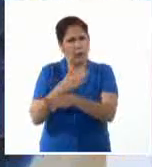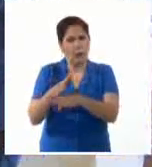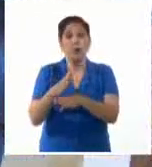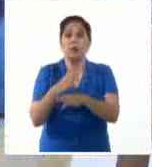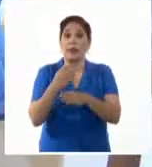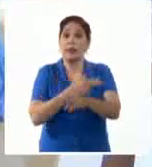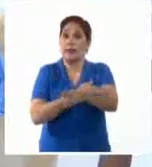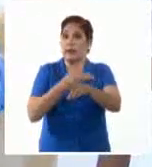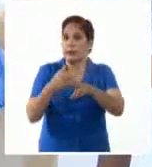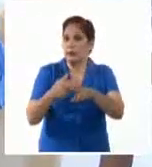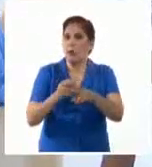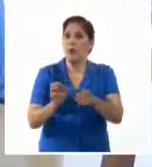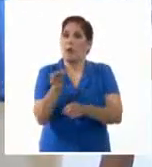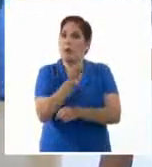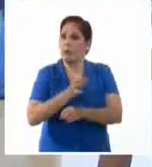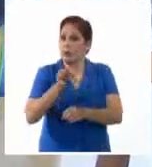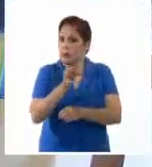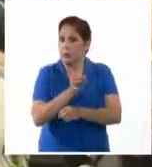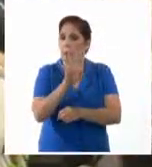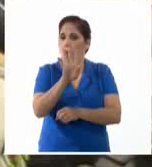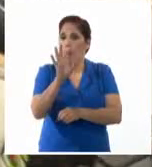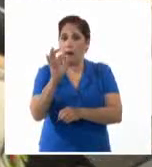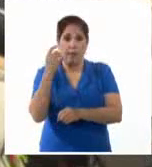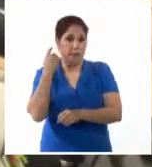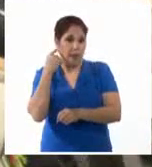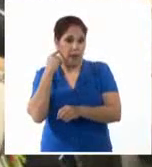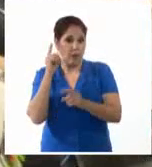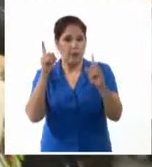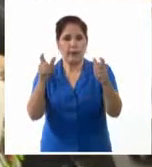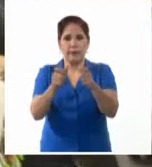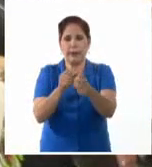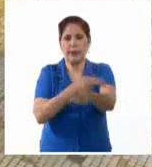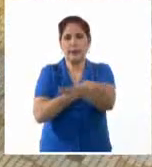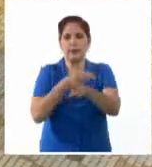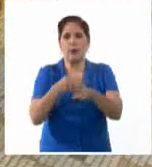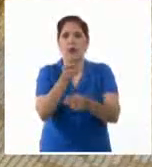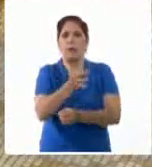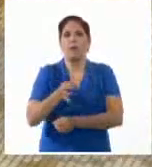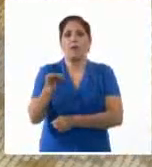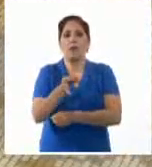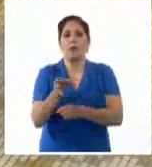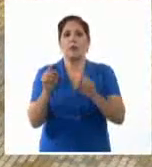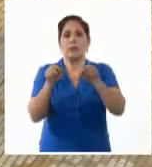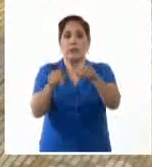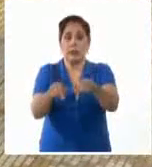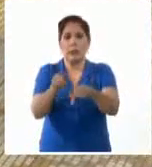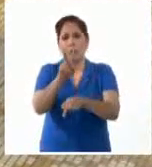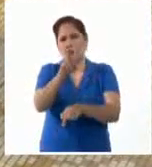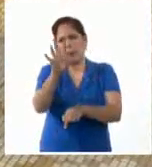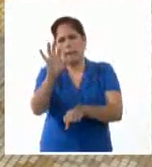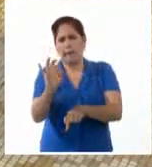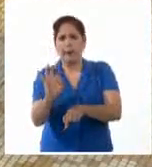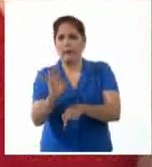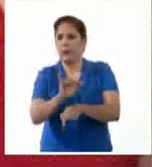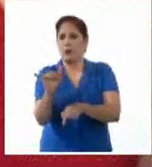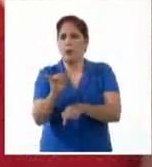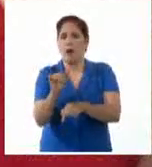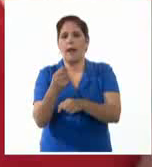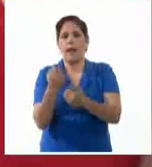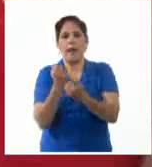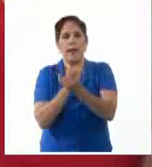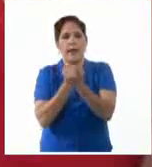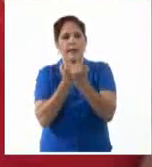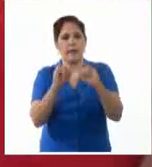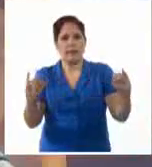historia regional, los 40 años del encuentro de historiadores locales y los 220 de la independencia de Haití. La